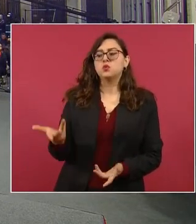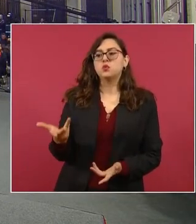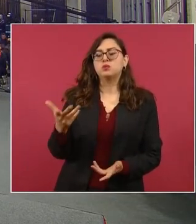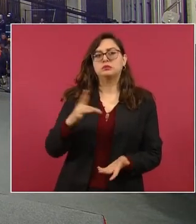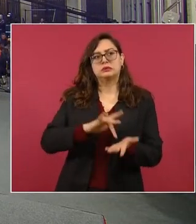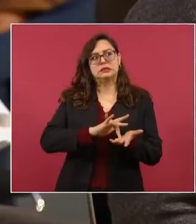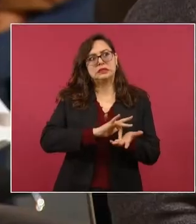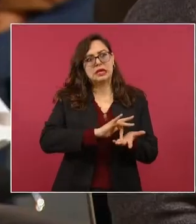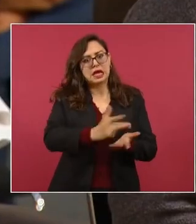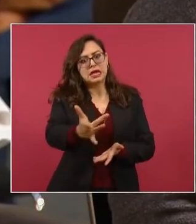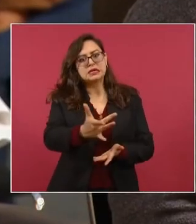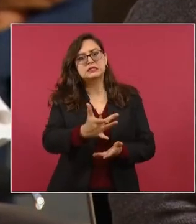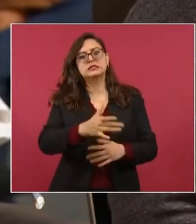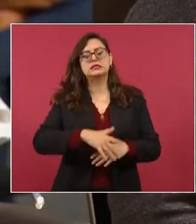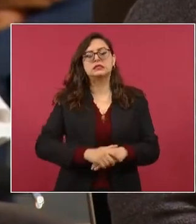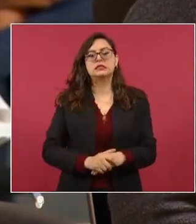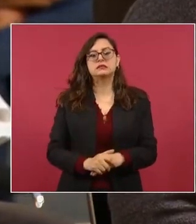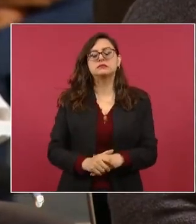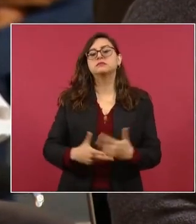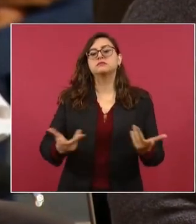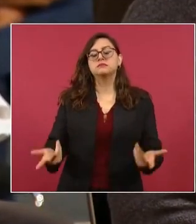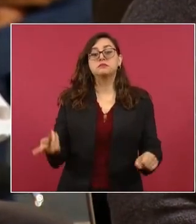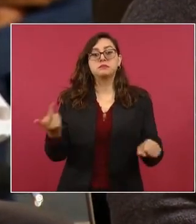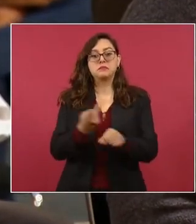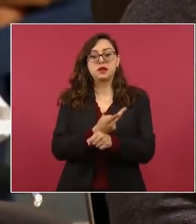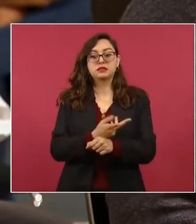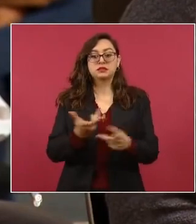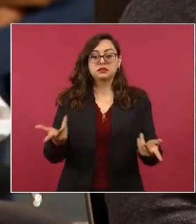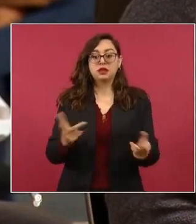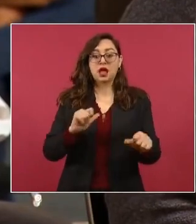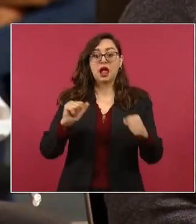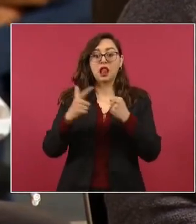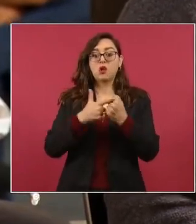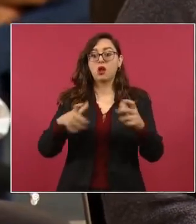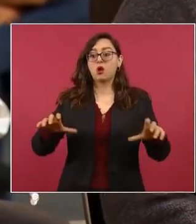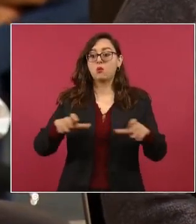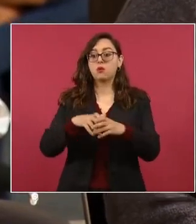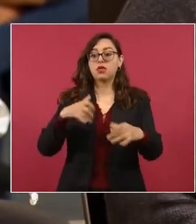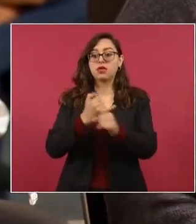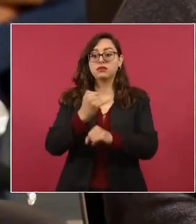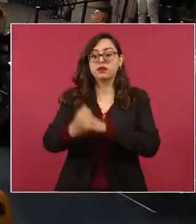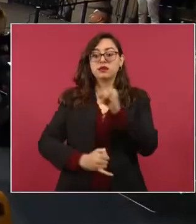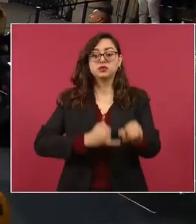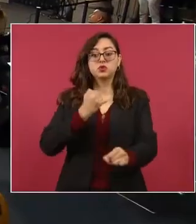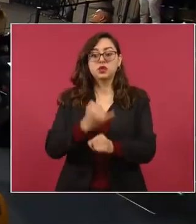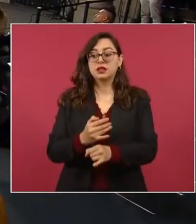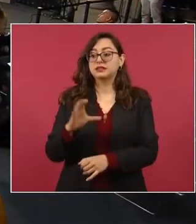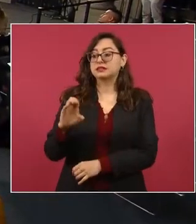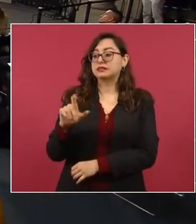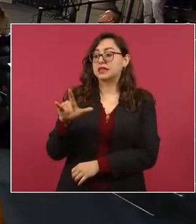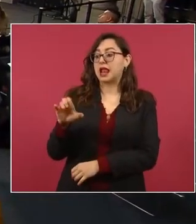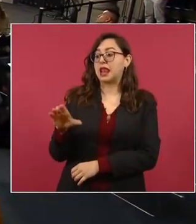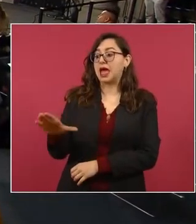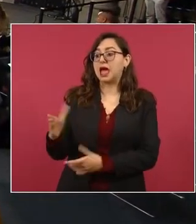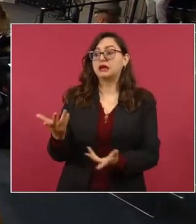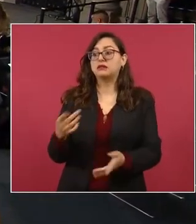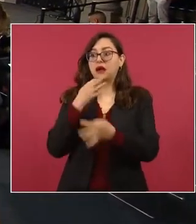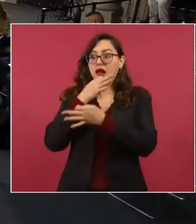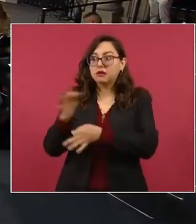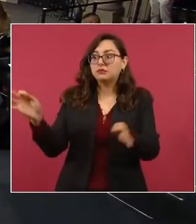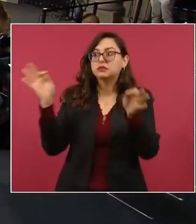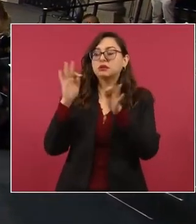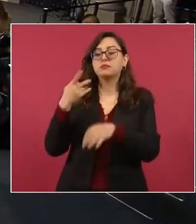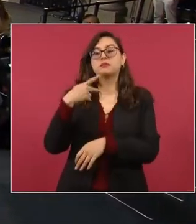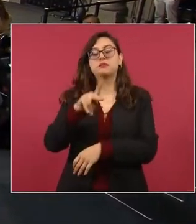hacer para evitar la represión? ¿Algo con la comunidad internacional aparte de esto de CELAC? Pues hay que seguirlo haciendo, como lo